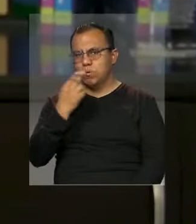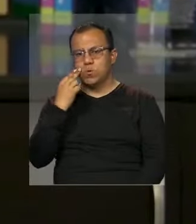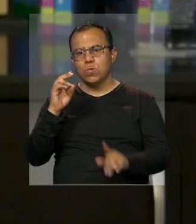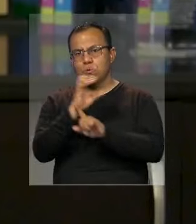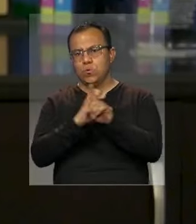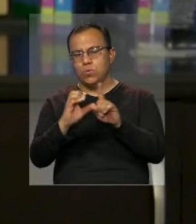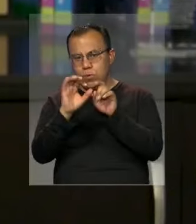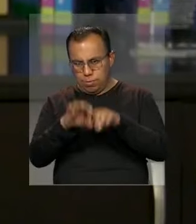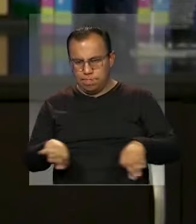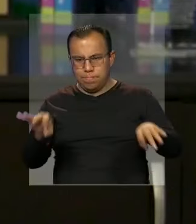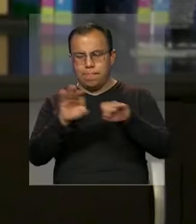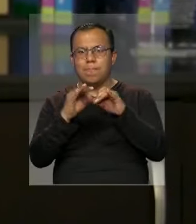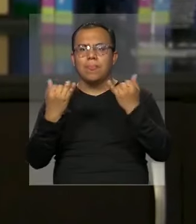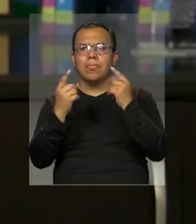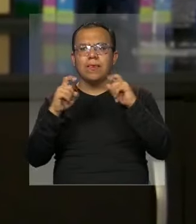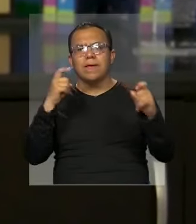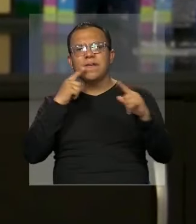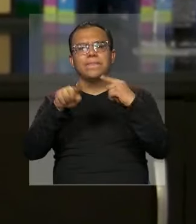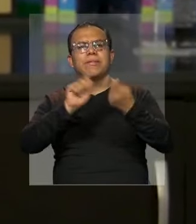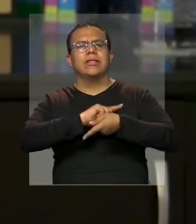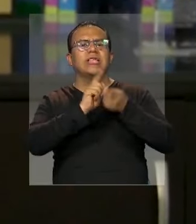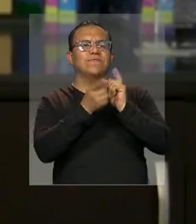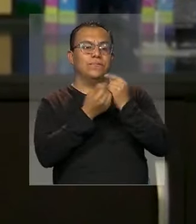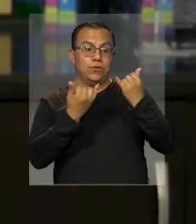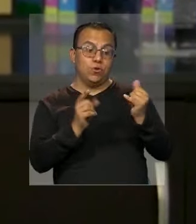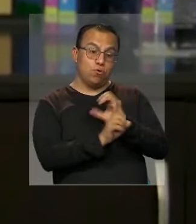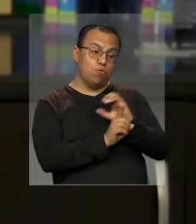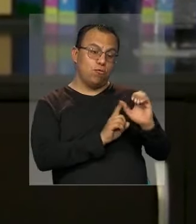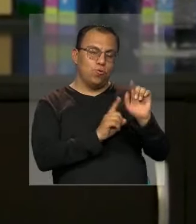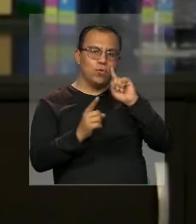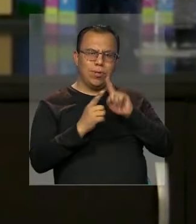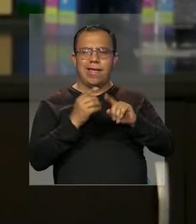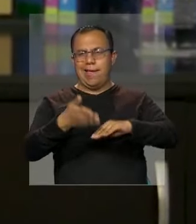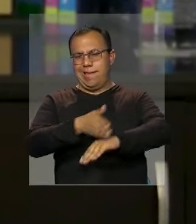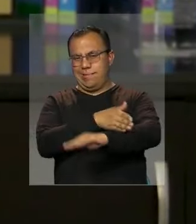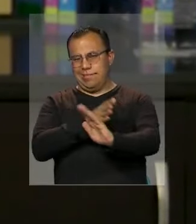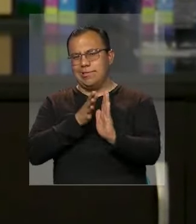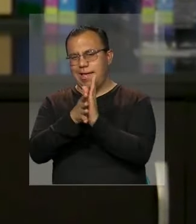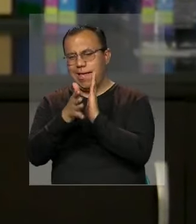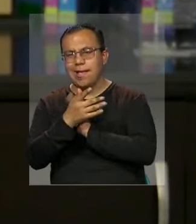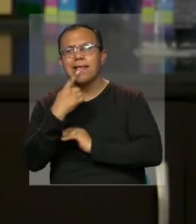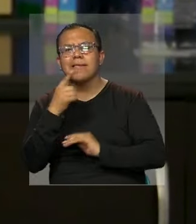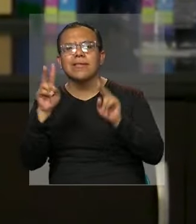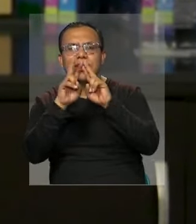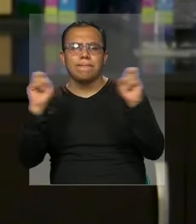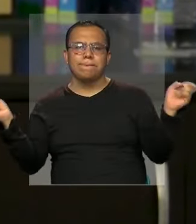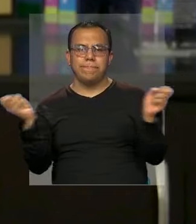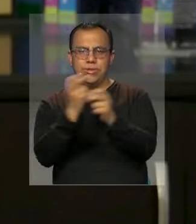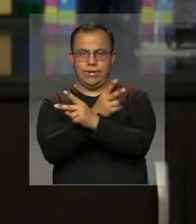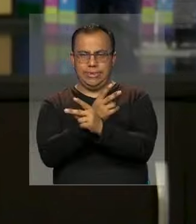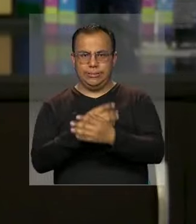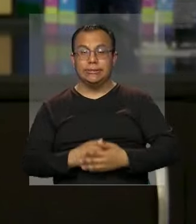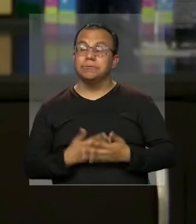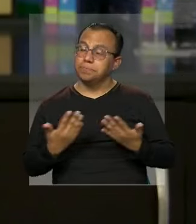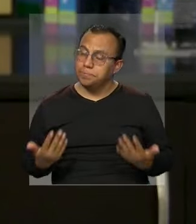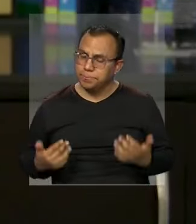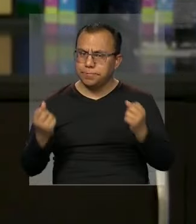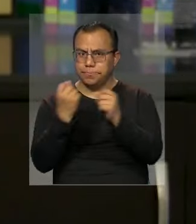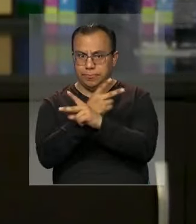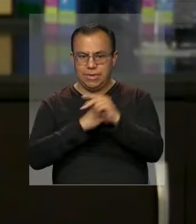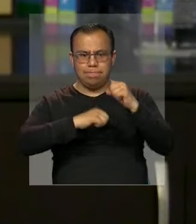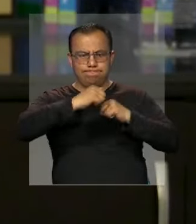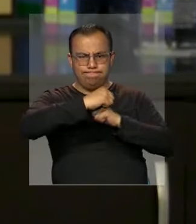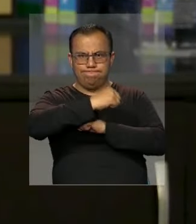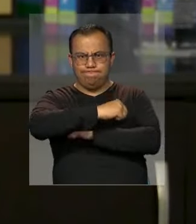muy importante. Componente de transformación cultural que también va atado a lo que te decía de prevención de violencias. Fortalecemos